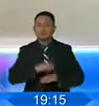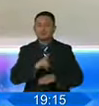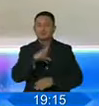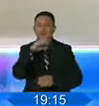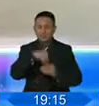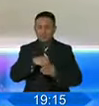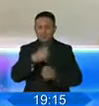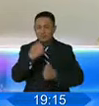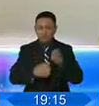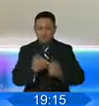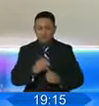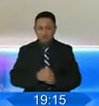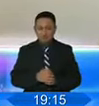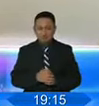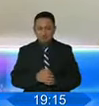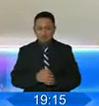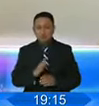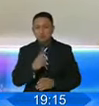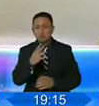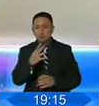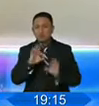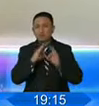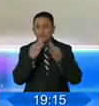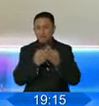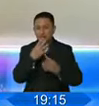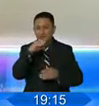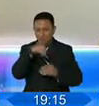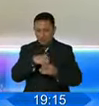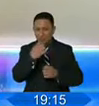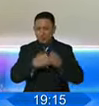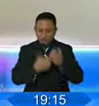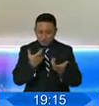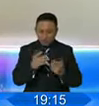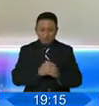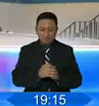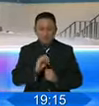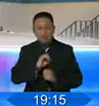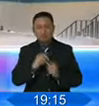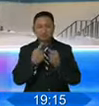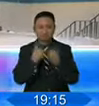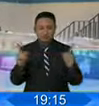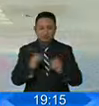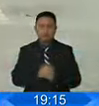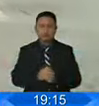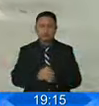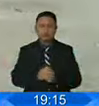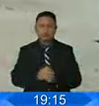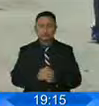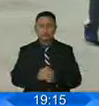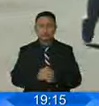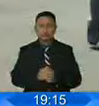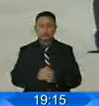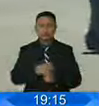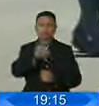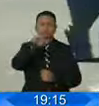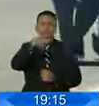intrafamiliares, problemas que se dan dentro del seno del hogar por hogares disfuncionales. Hasta el primer semestre del 2017 han